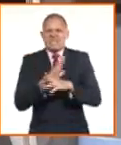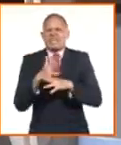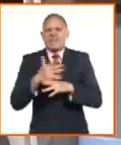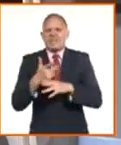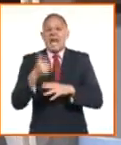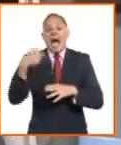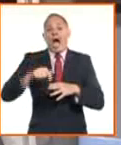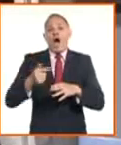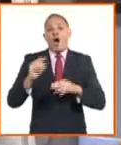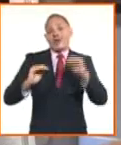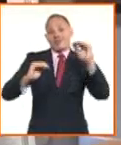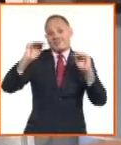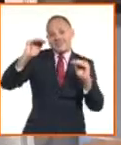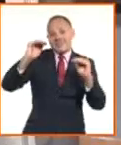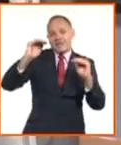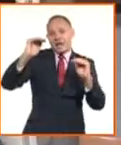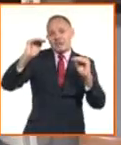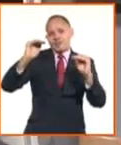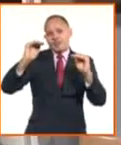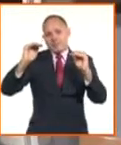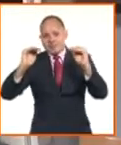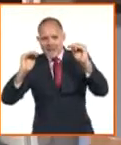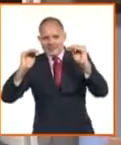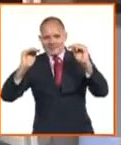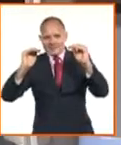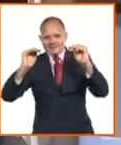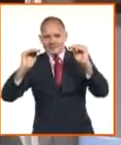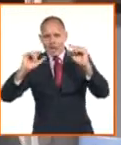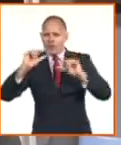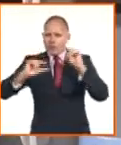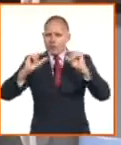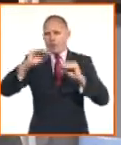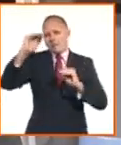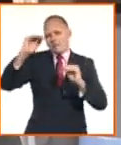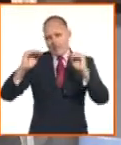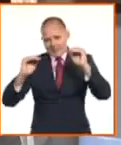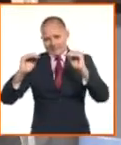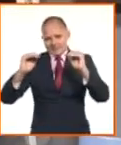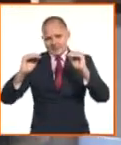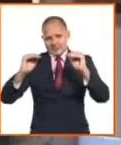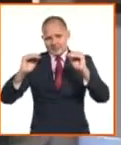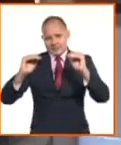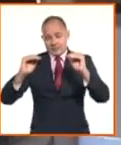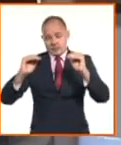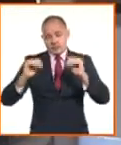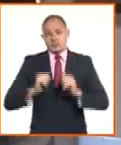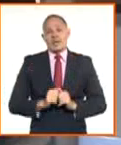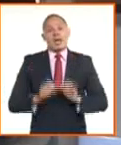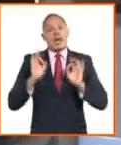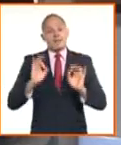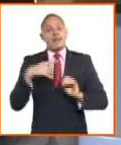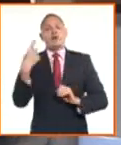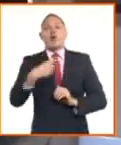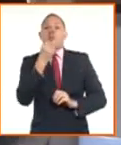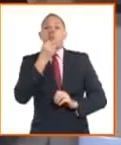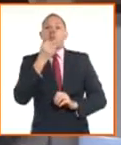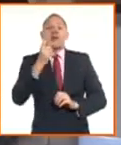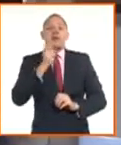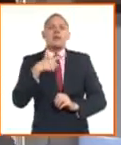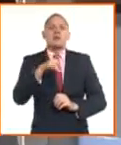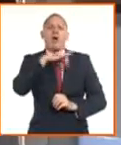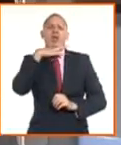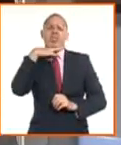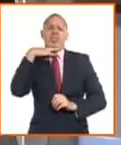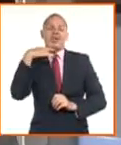dejamos todo a que el tipo de cambio sea el que se ocupe de corregir esas distorsiones, el tipo de cambio va a subir y no es lo que queremos. Claro. Que nosotros